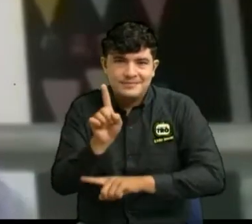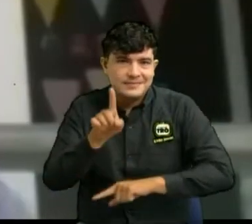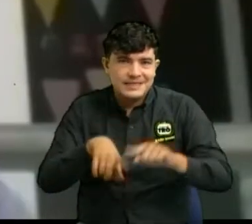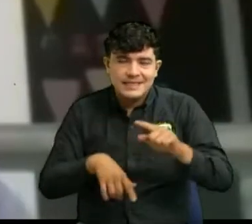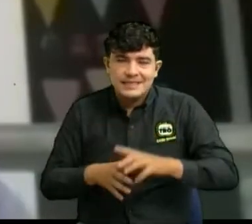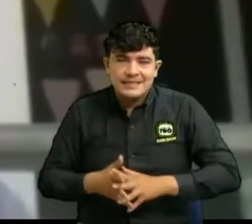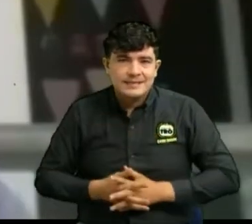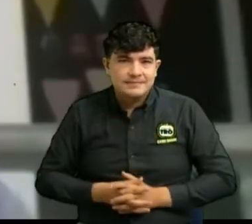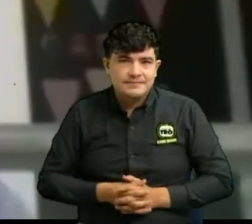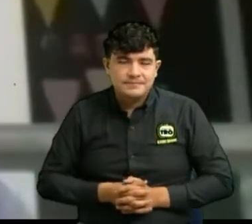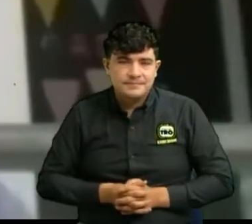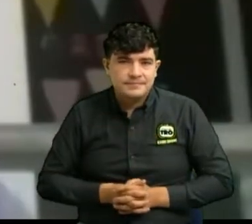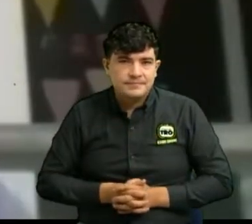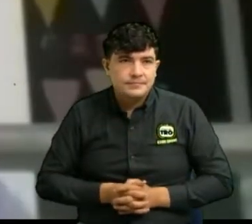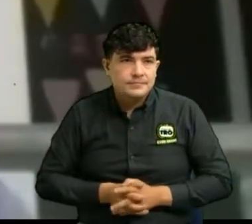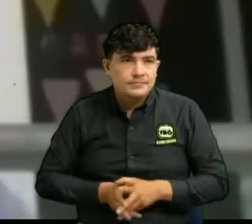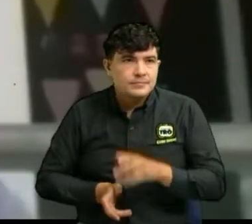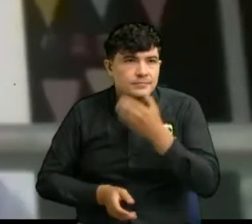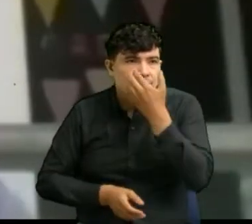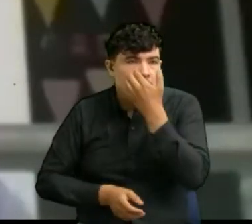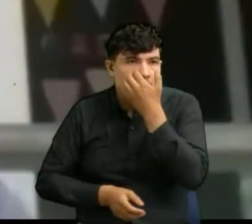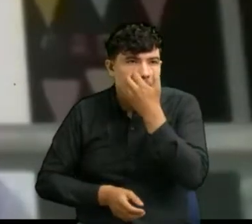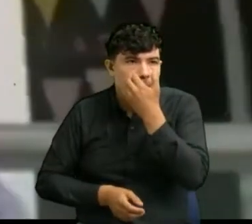puede venir a